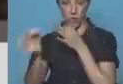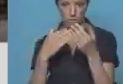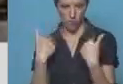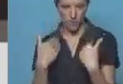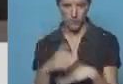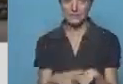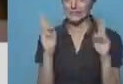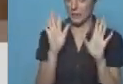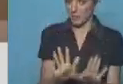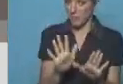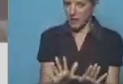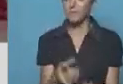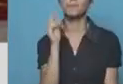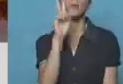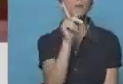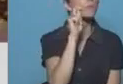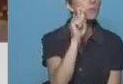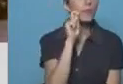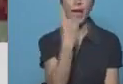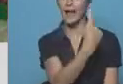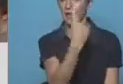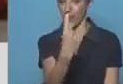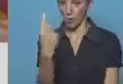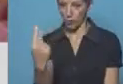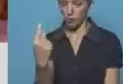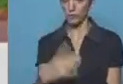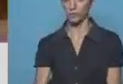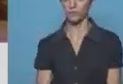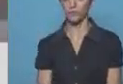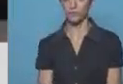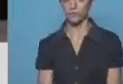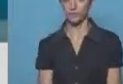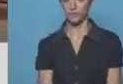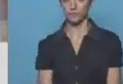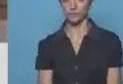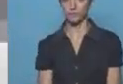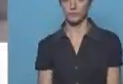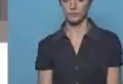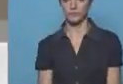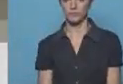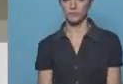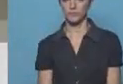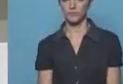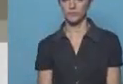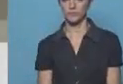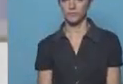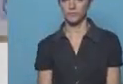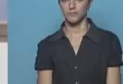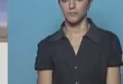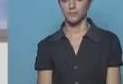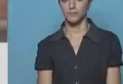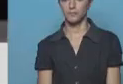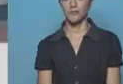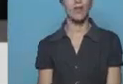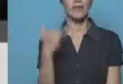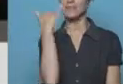Esperamos un minuto, saluda a todos los integrantes de la mesa, uno por uno, y la presidenta, que ya